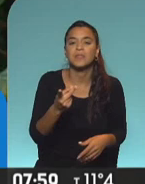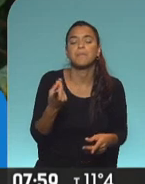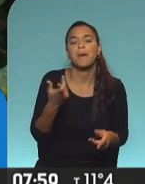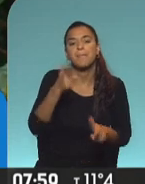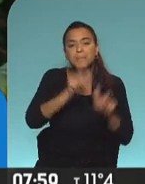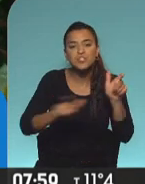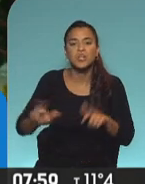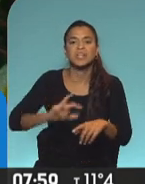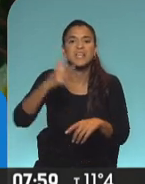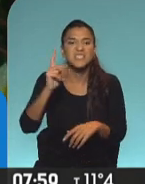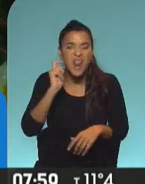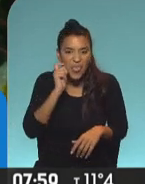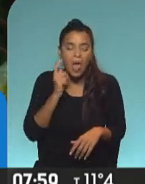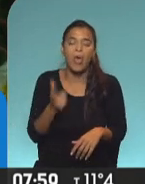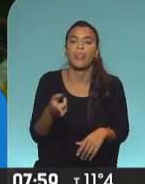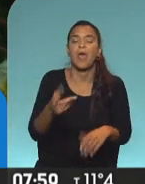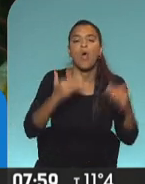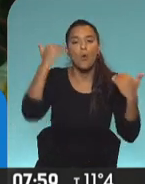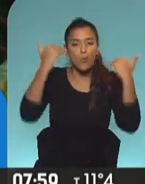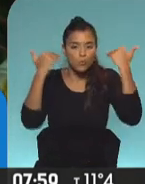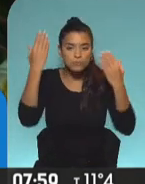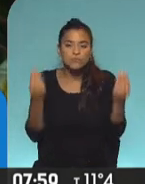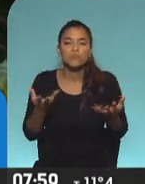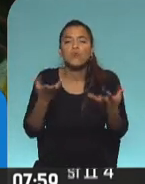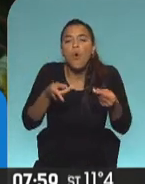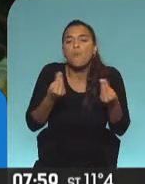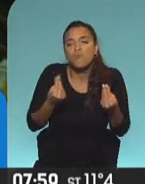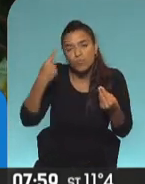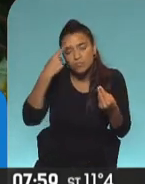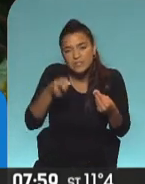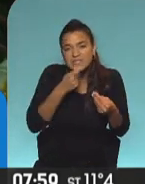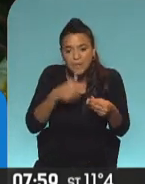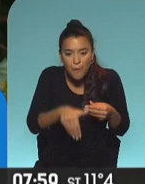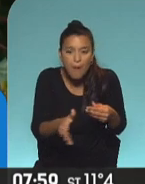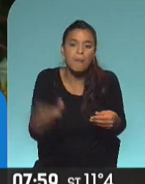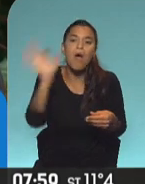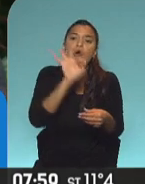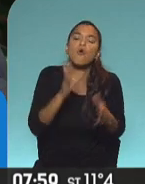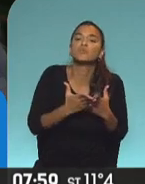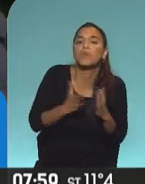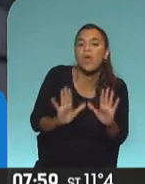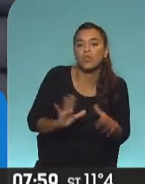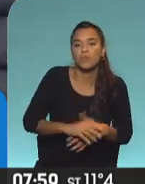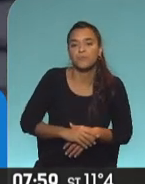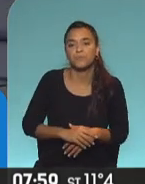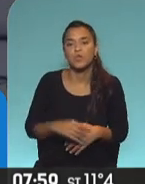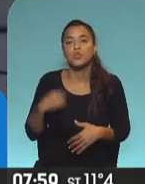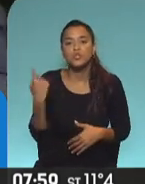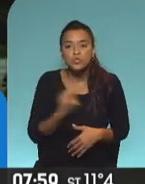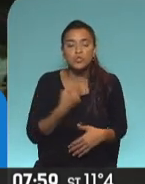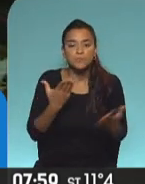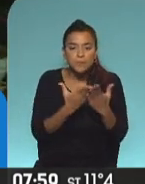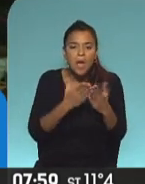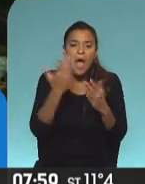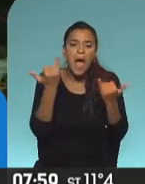de la tercera edad, para los adultos mayores, digamos, ¿en qué perspectiva está? ¿Si esto va a ser inmediato o está en estudio todavía? Nosotros estamos estudiando